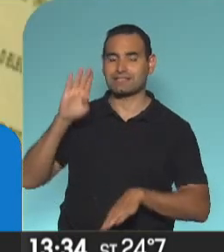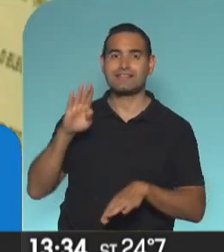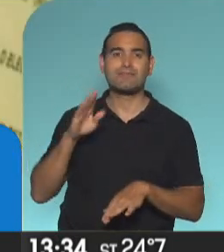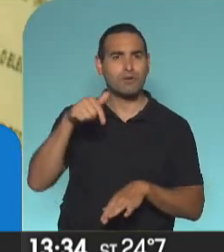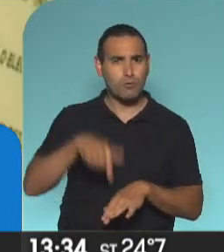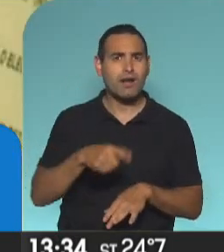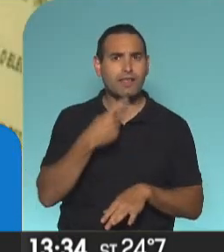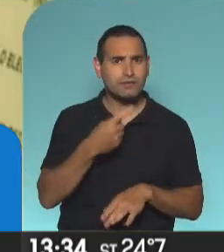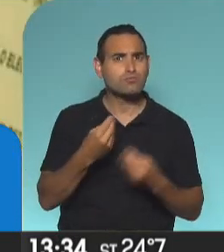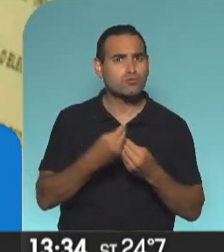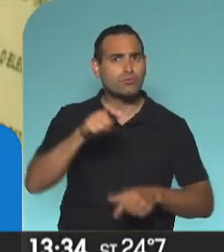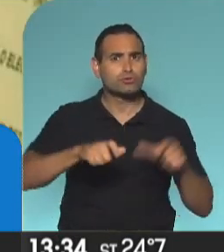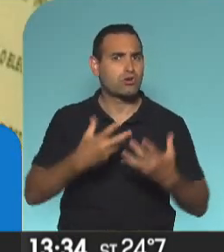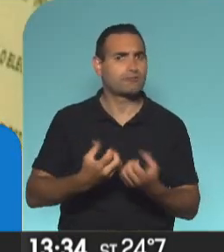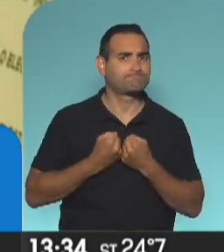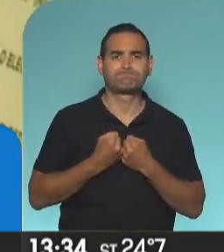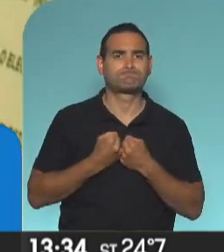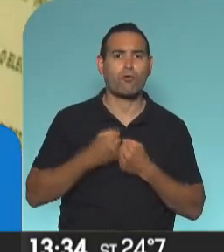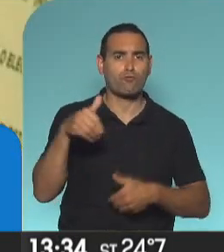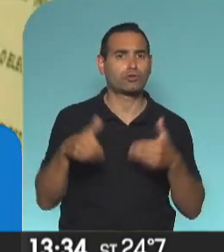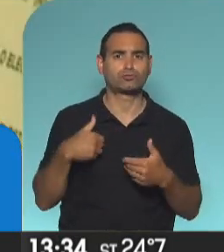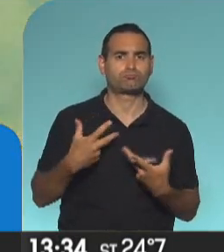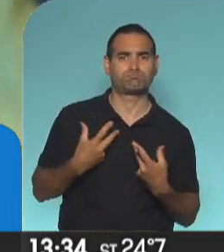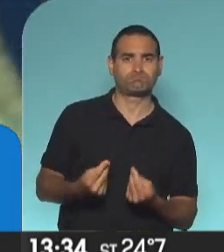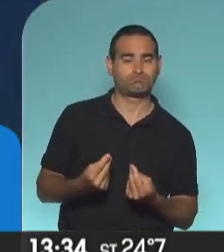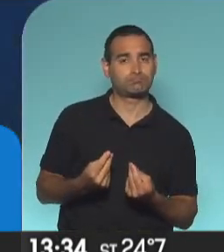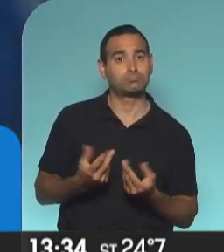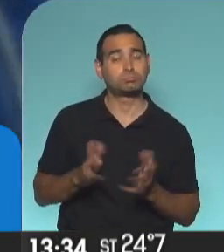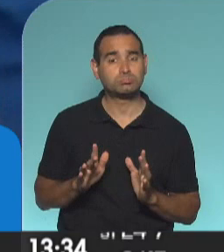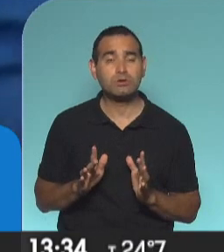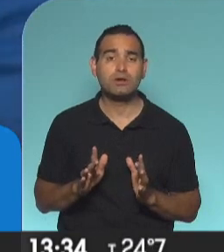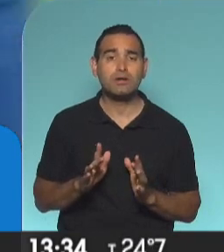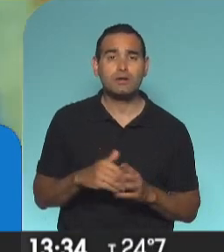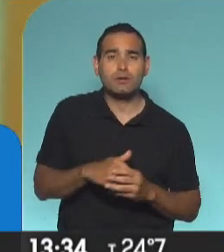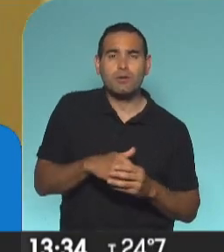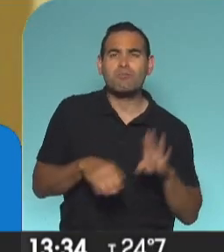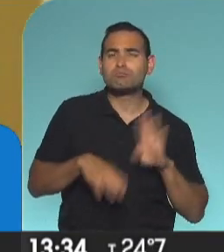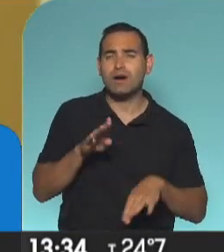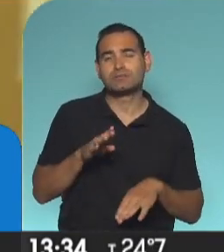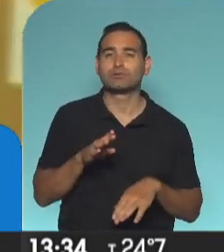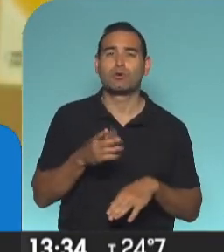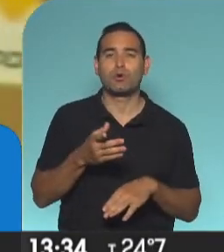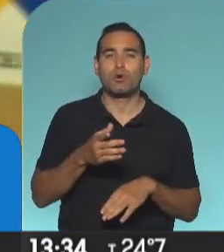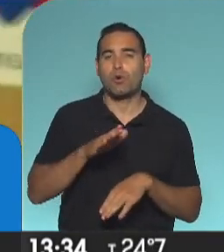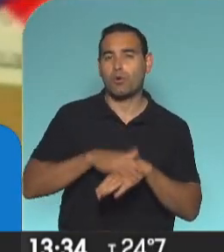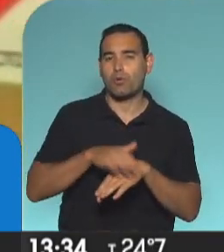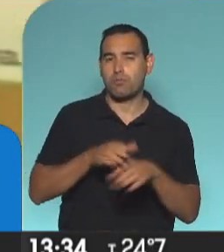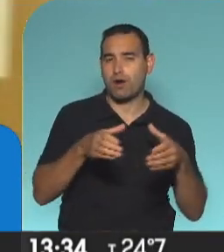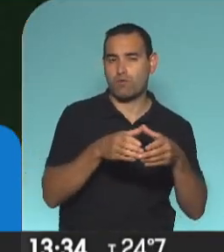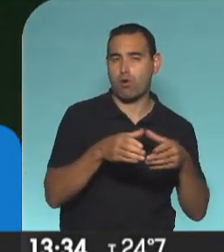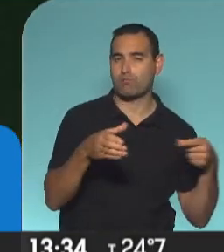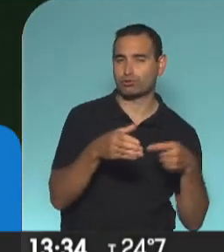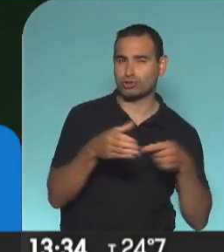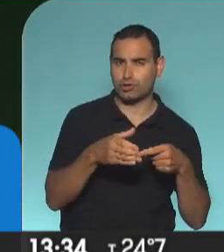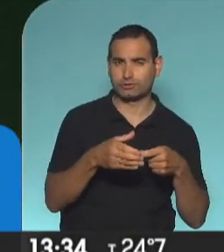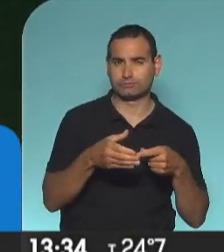del abstencionismo, ¿sí?, en Venezuela. Más que nada llamado por el boicot que la oposición venezolana